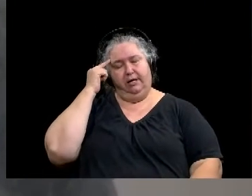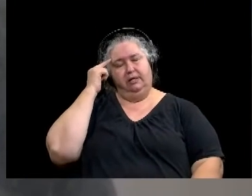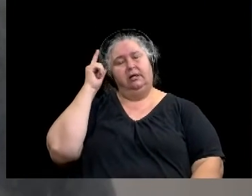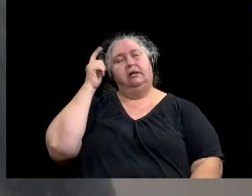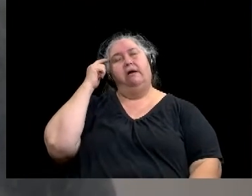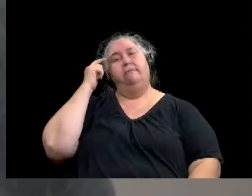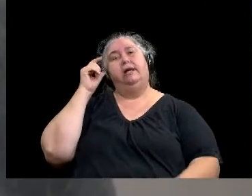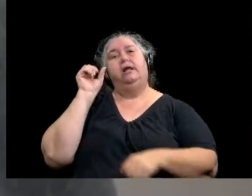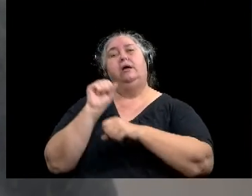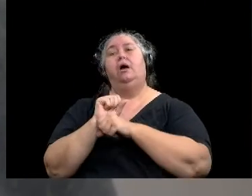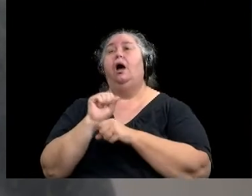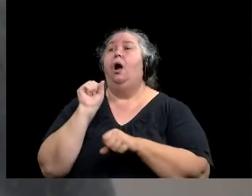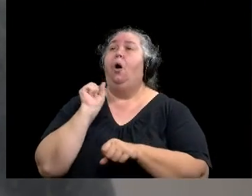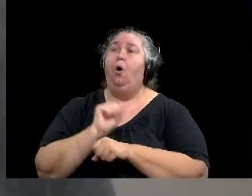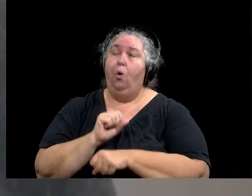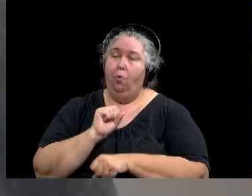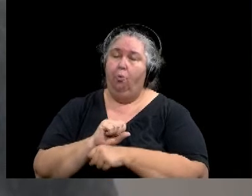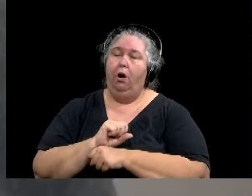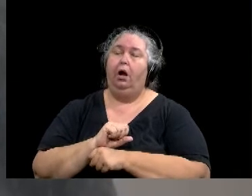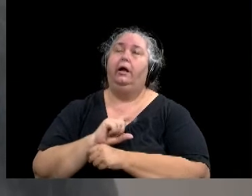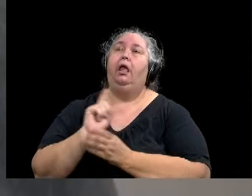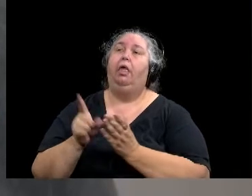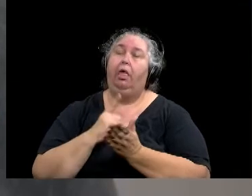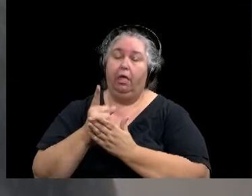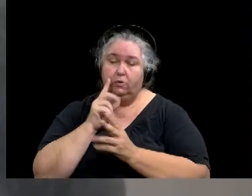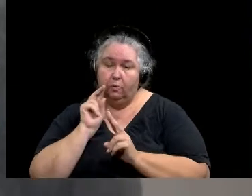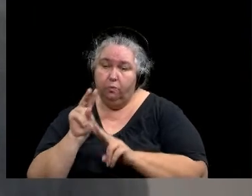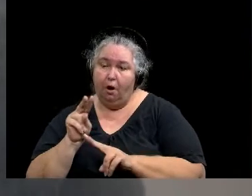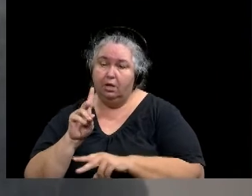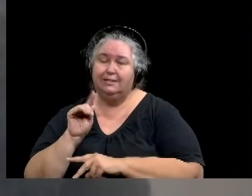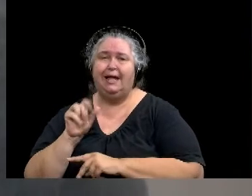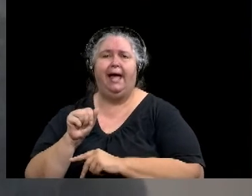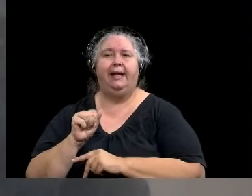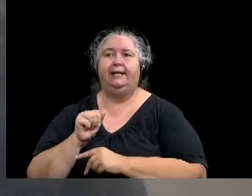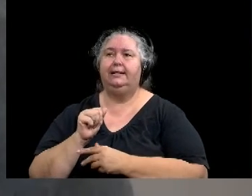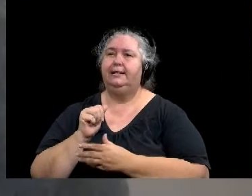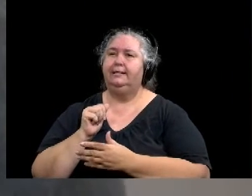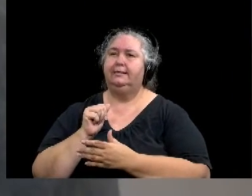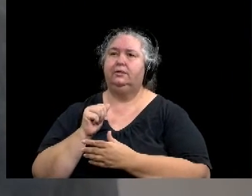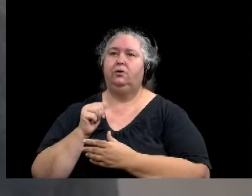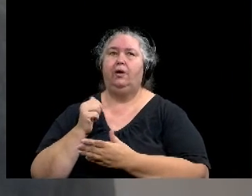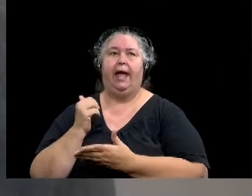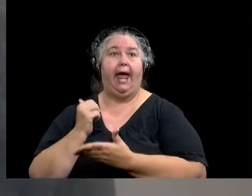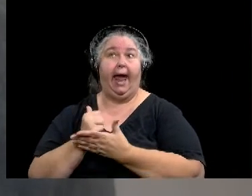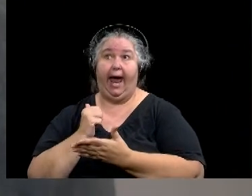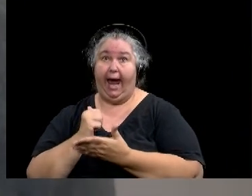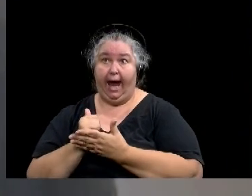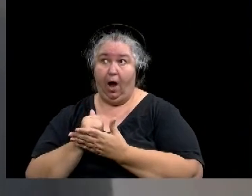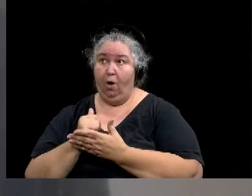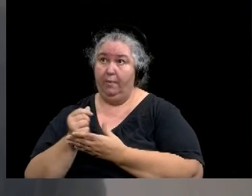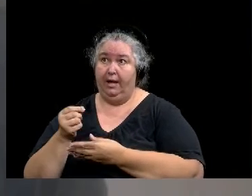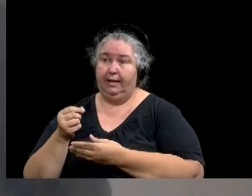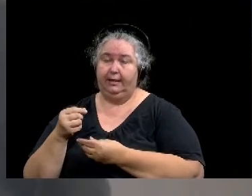a nuestras personas en gobiernos y a todos que están allí para estar